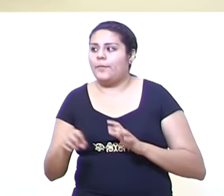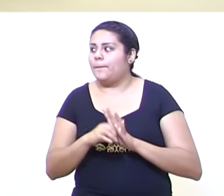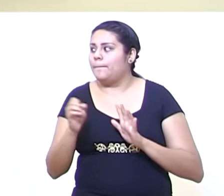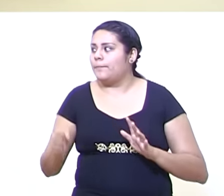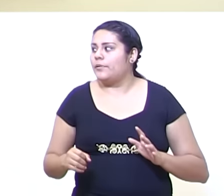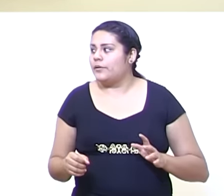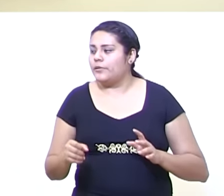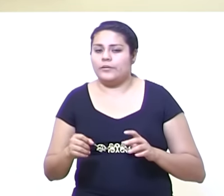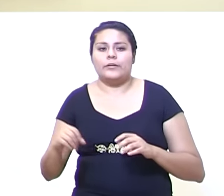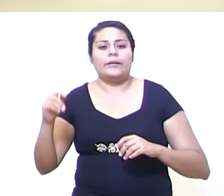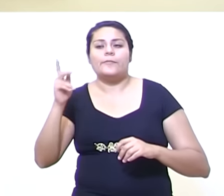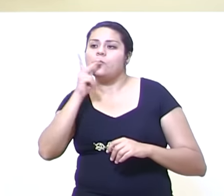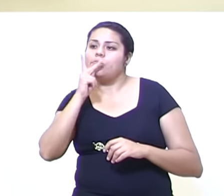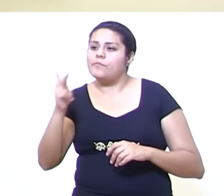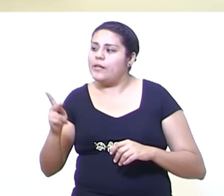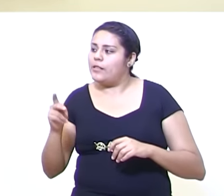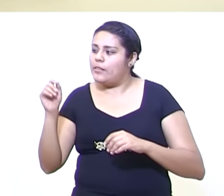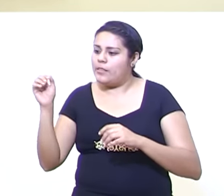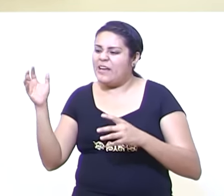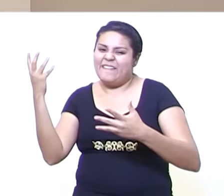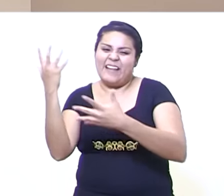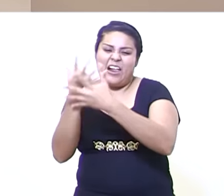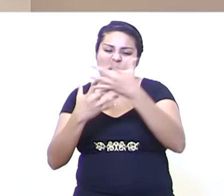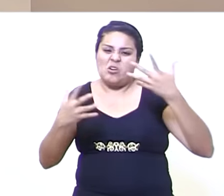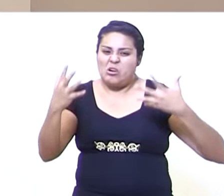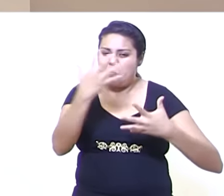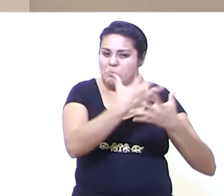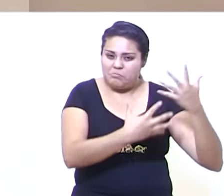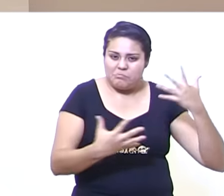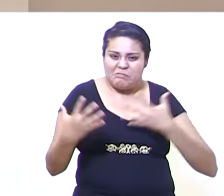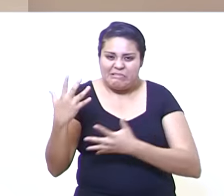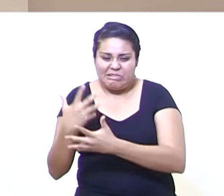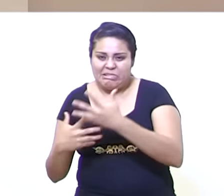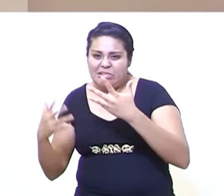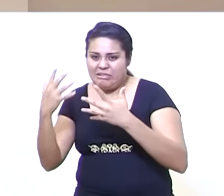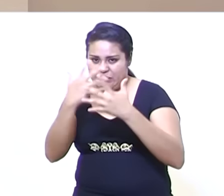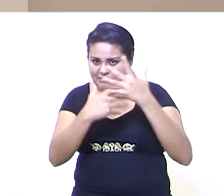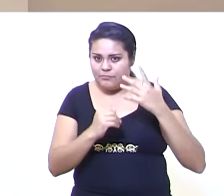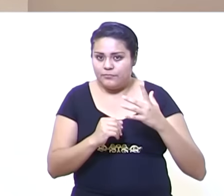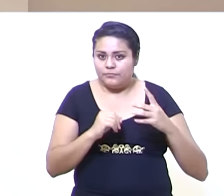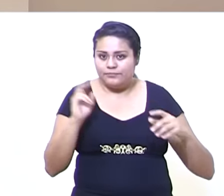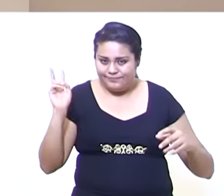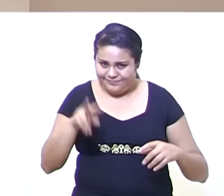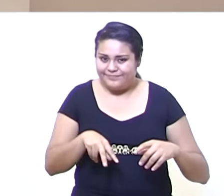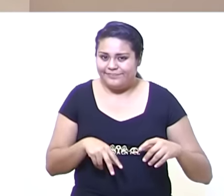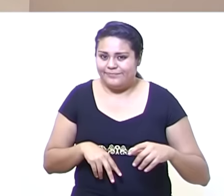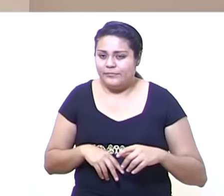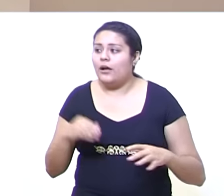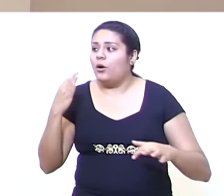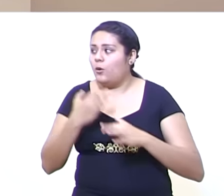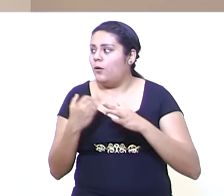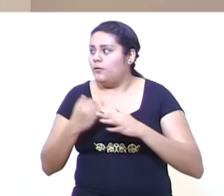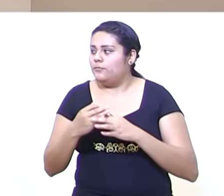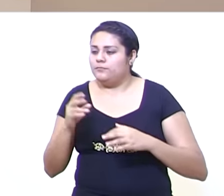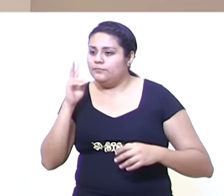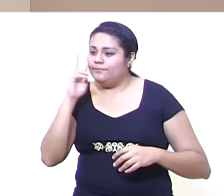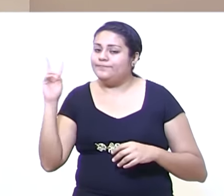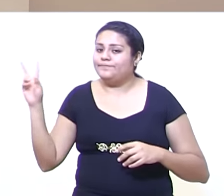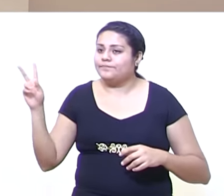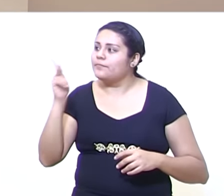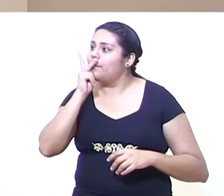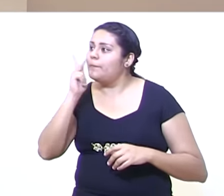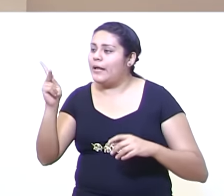Están sombreadas las palabras de diferentes colores y además hay algunos dibujos. De este lado están las